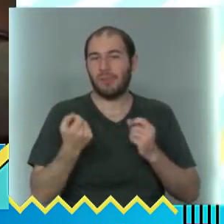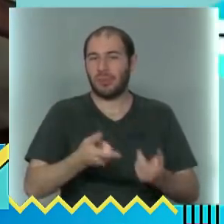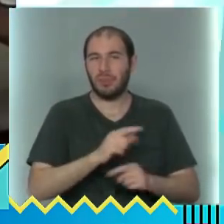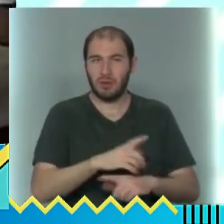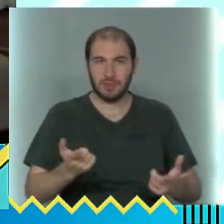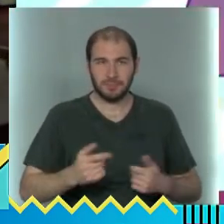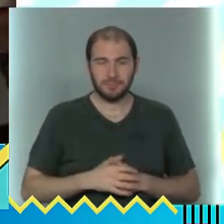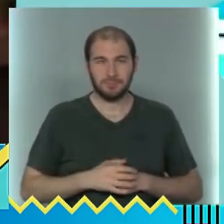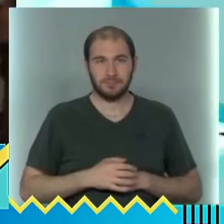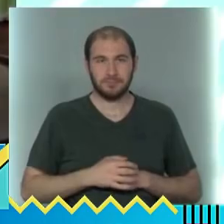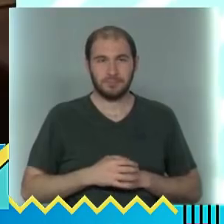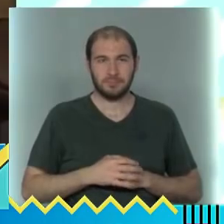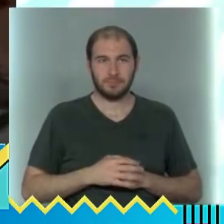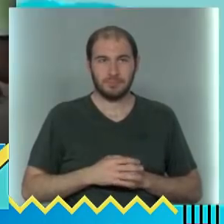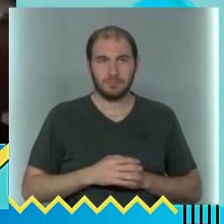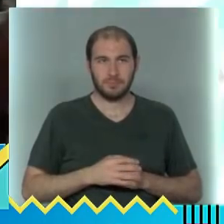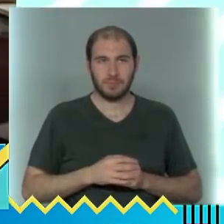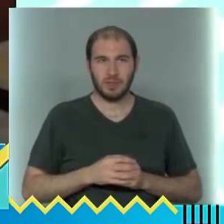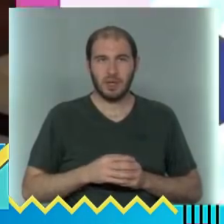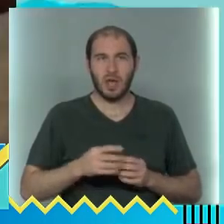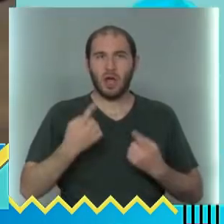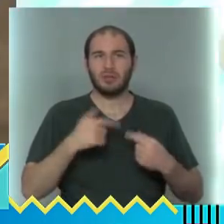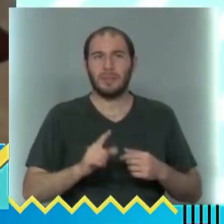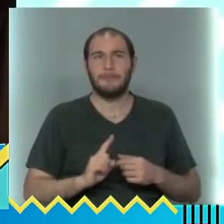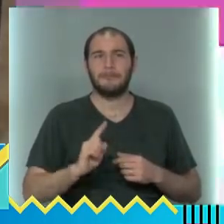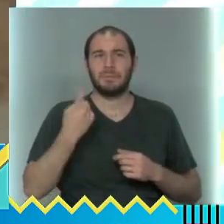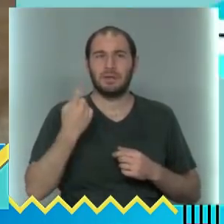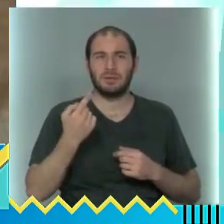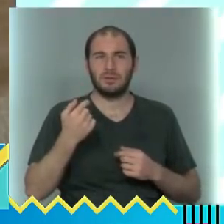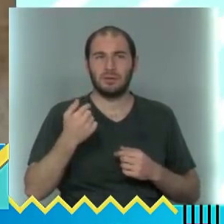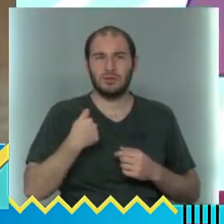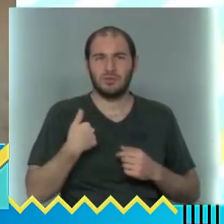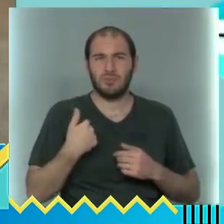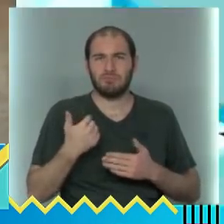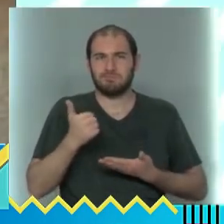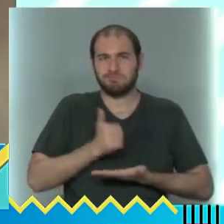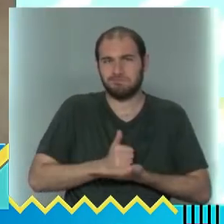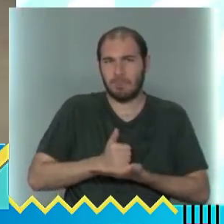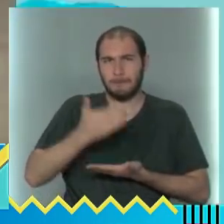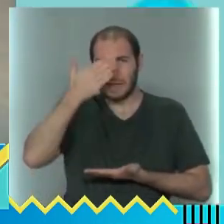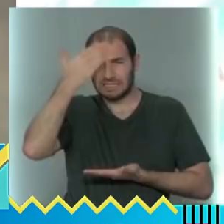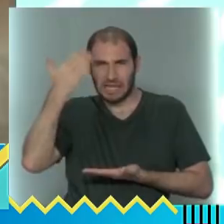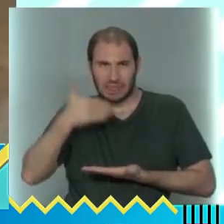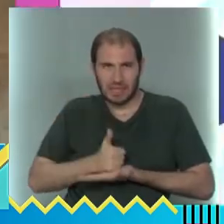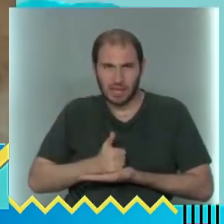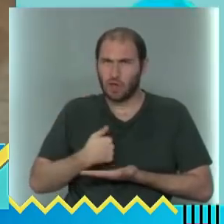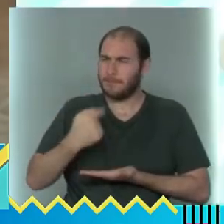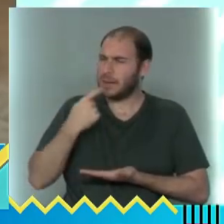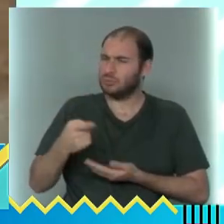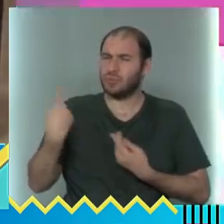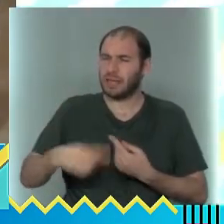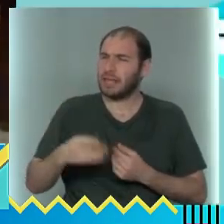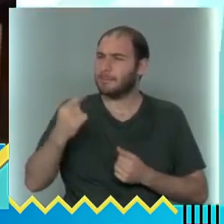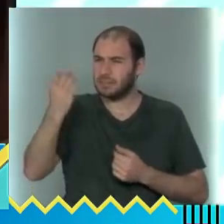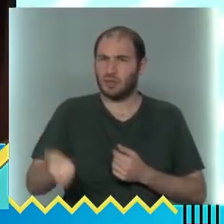es cierto? Entonces, ¿qué es lo primero que yo me pongo del lado del paciente, ¿no es cierto? ¿Qué le pregunto yo